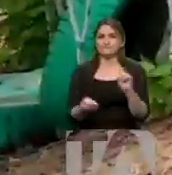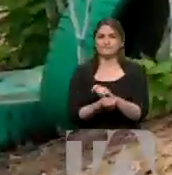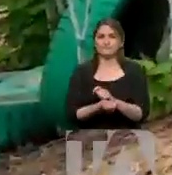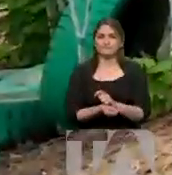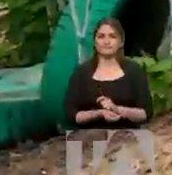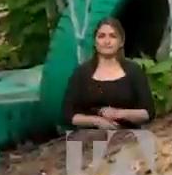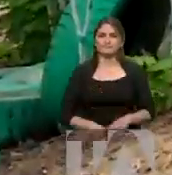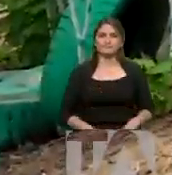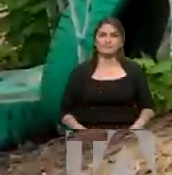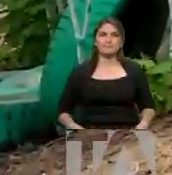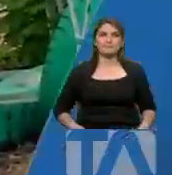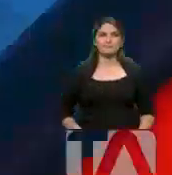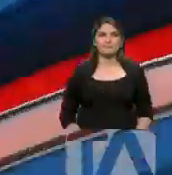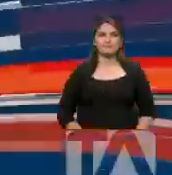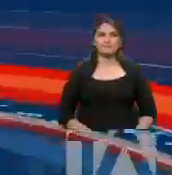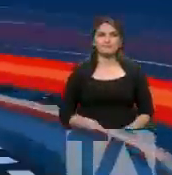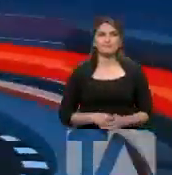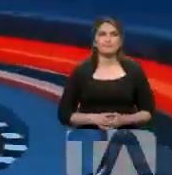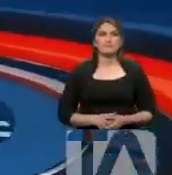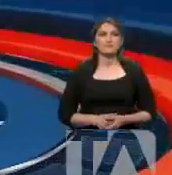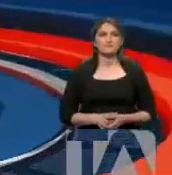Ramos, 24 horas.